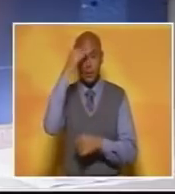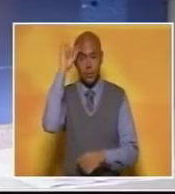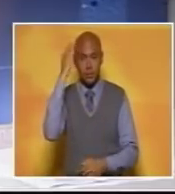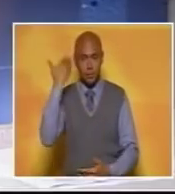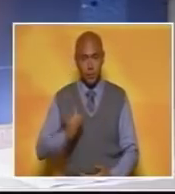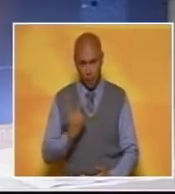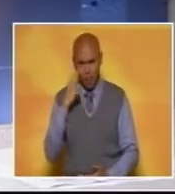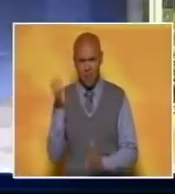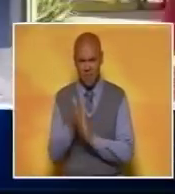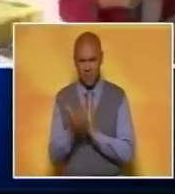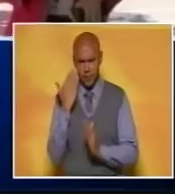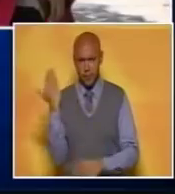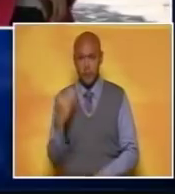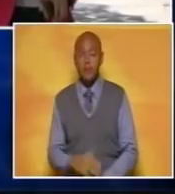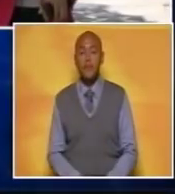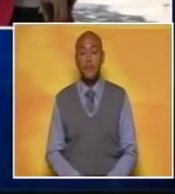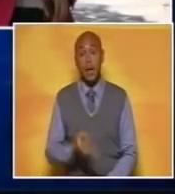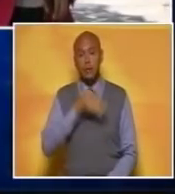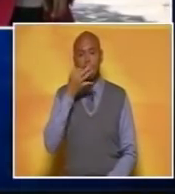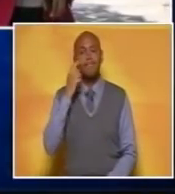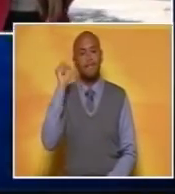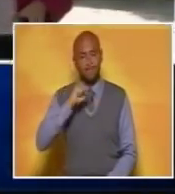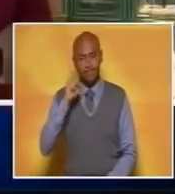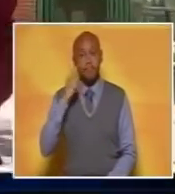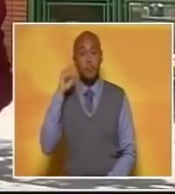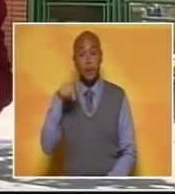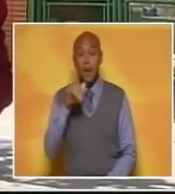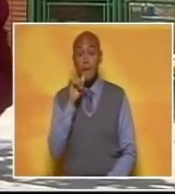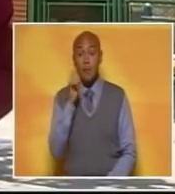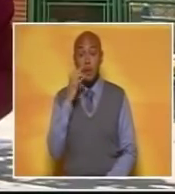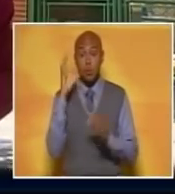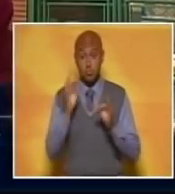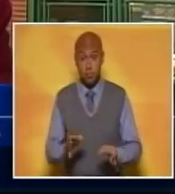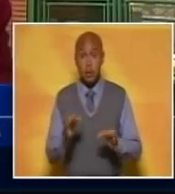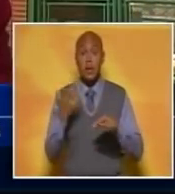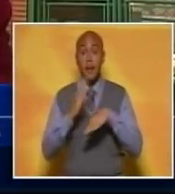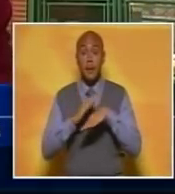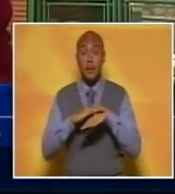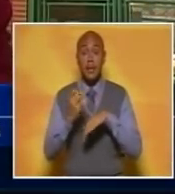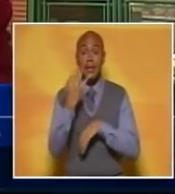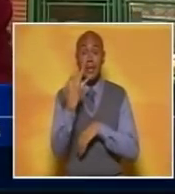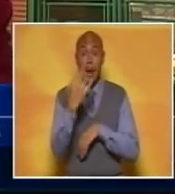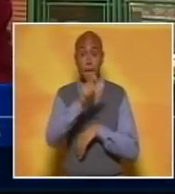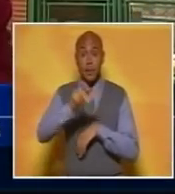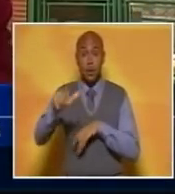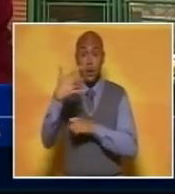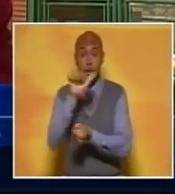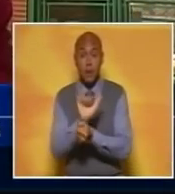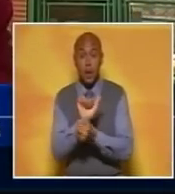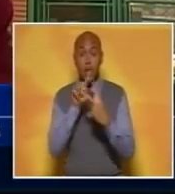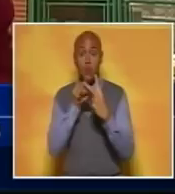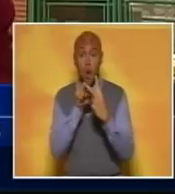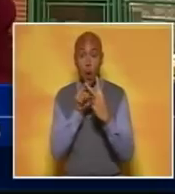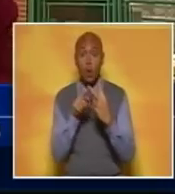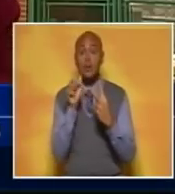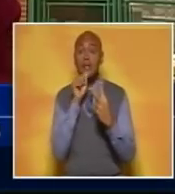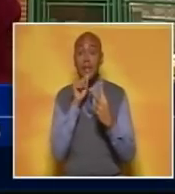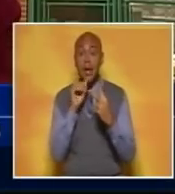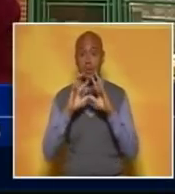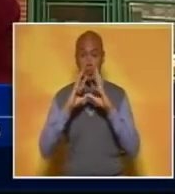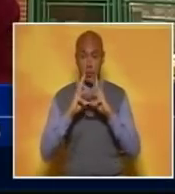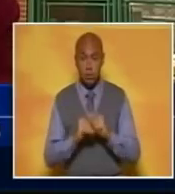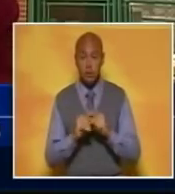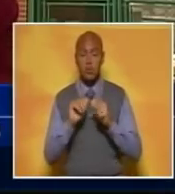información. Adelante. Buenas tardes. Según información extraoficial, por este hecho están detenidas 3 personas, 2 de ellos organizadores del evento, y